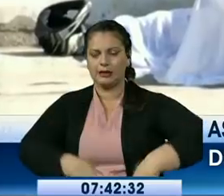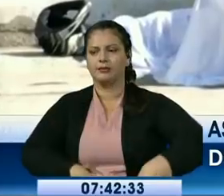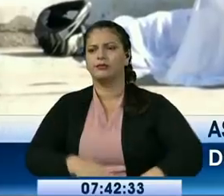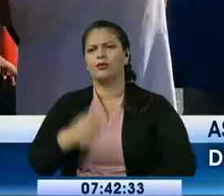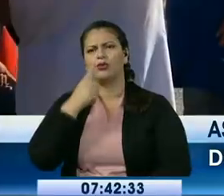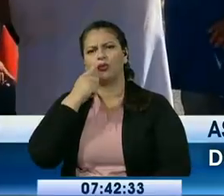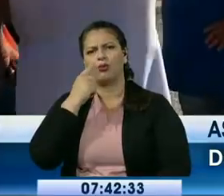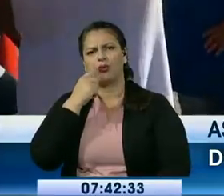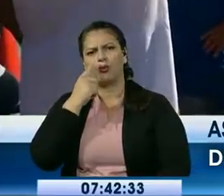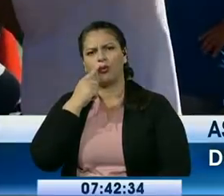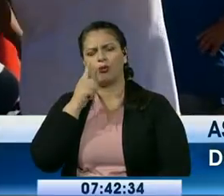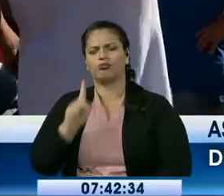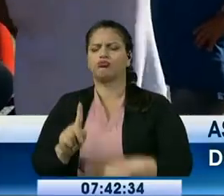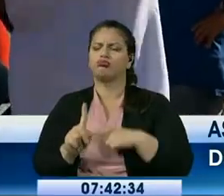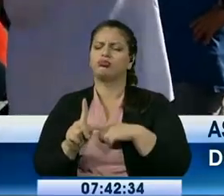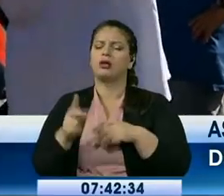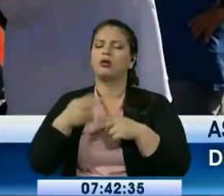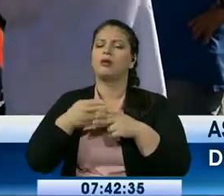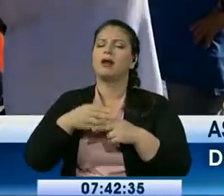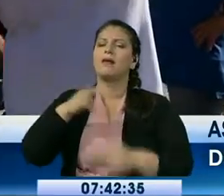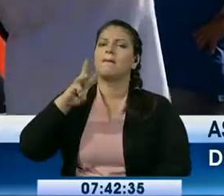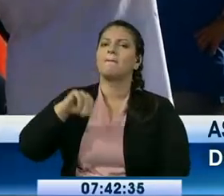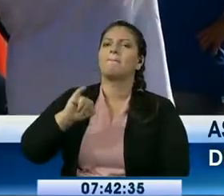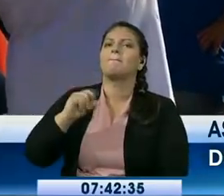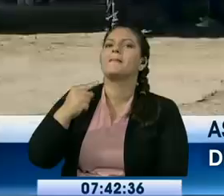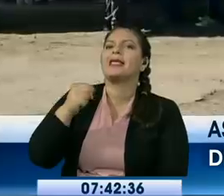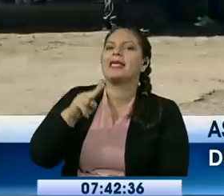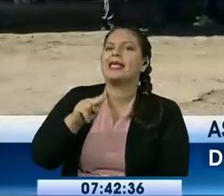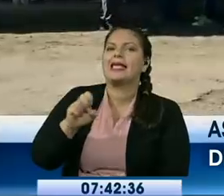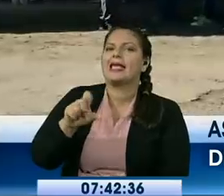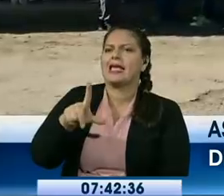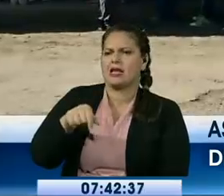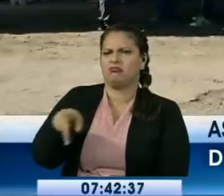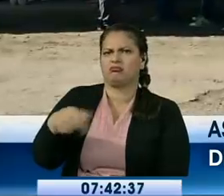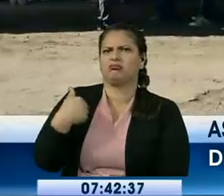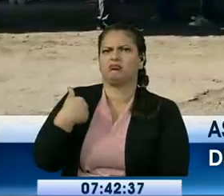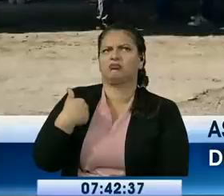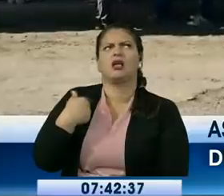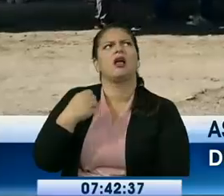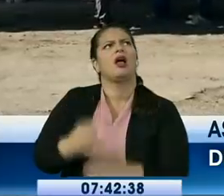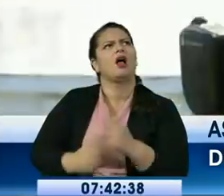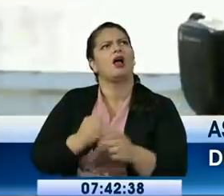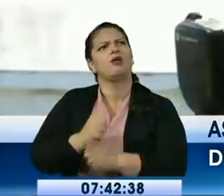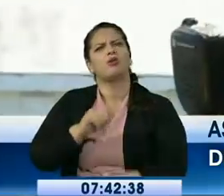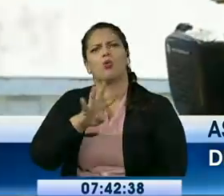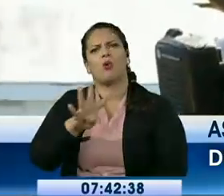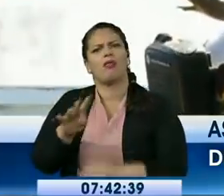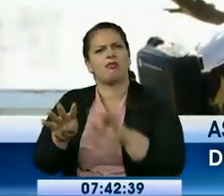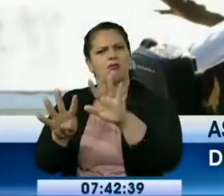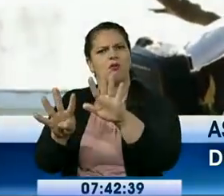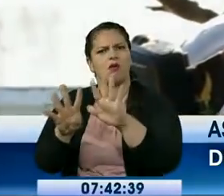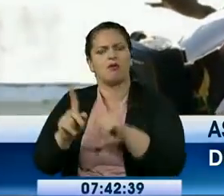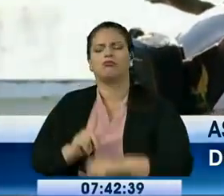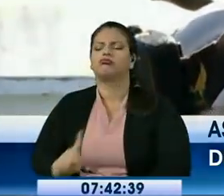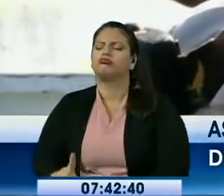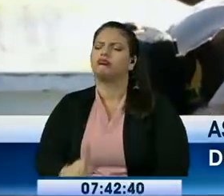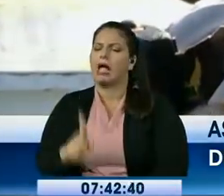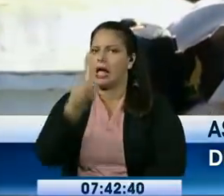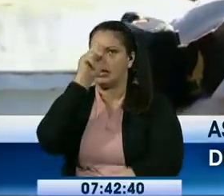se produjo en la ciudadela El Cisne del cantón Huaquillas, en la provincia de El Oro. Dos ciudadanos a bordo de una